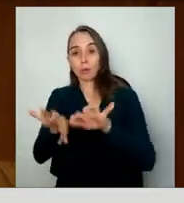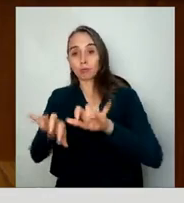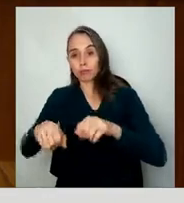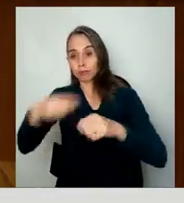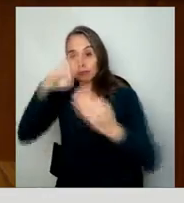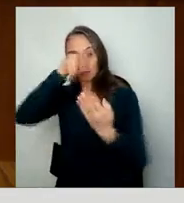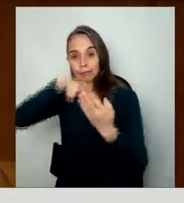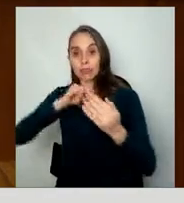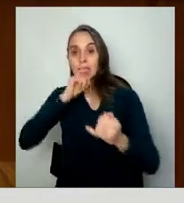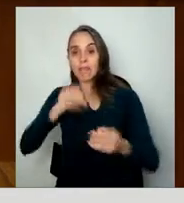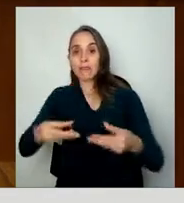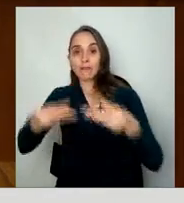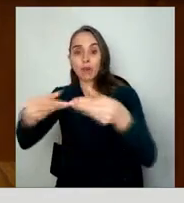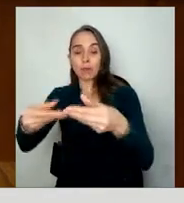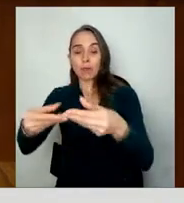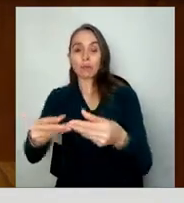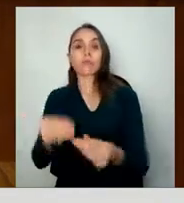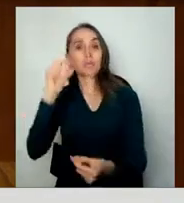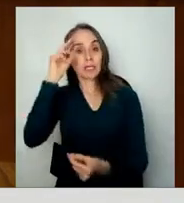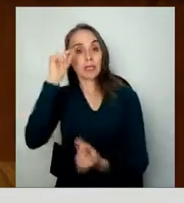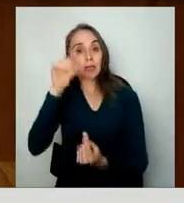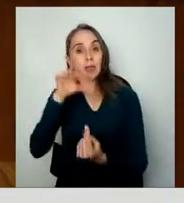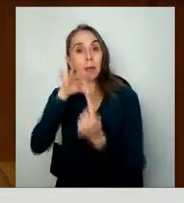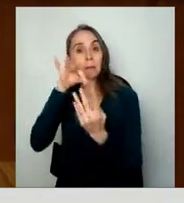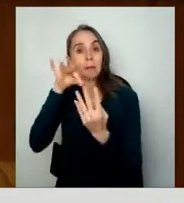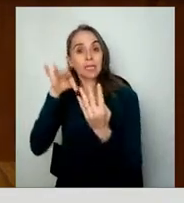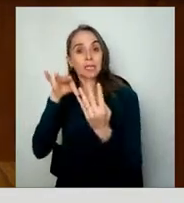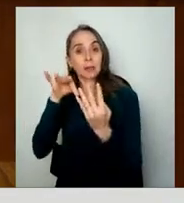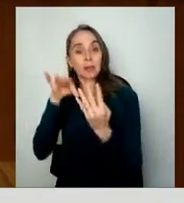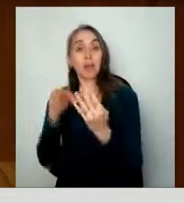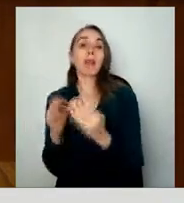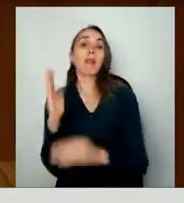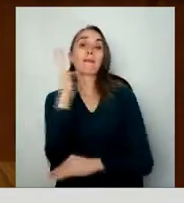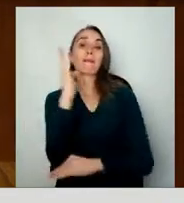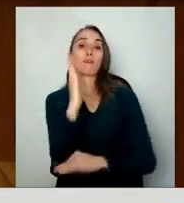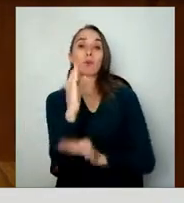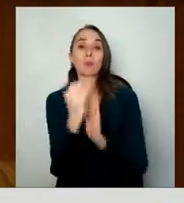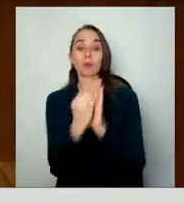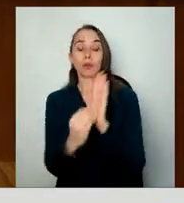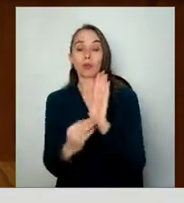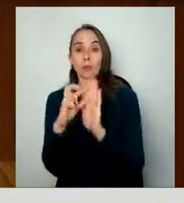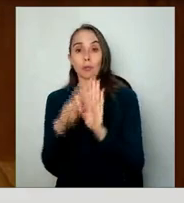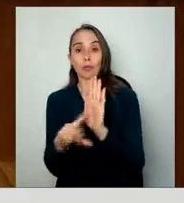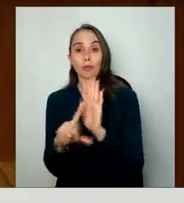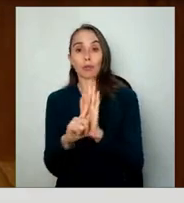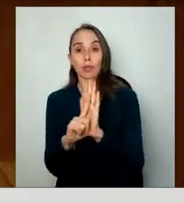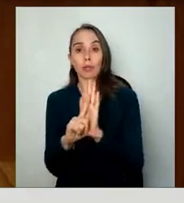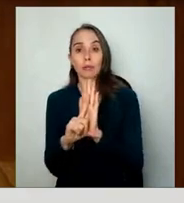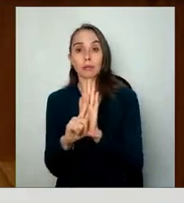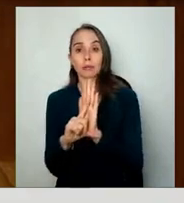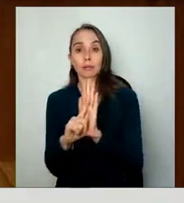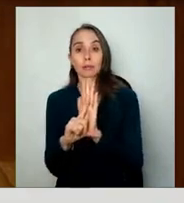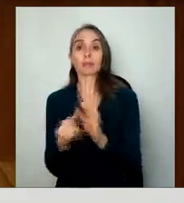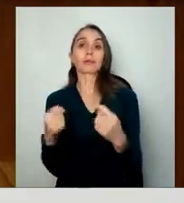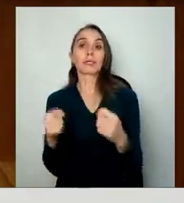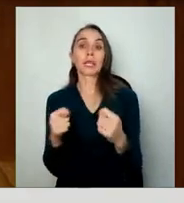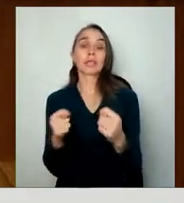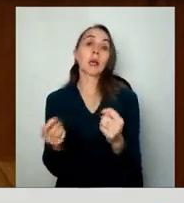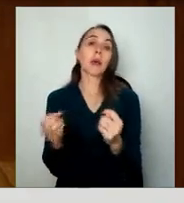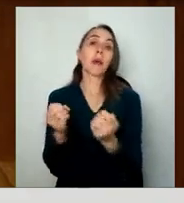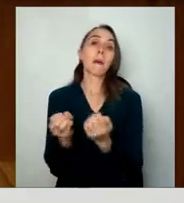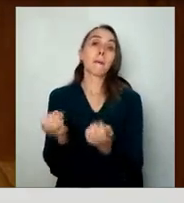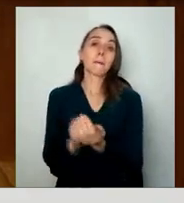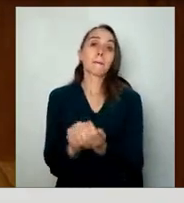respecto a las ideas matrices o fundamentales el proyecto intenta aumentar la dotación policial